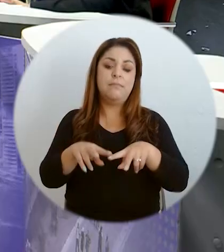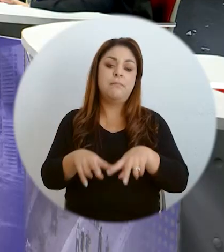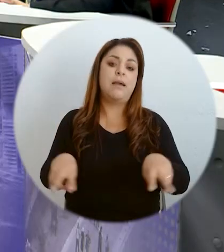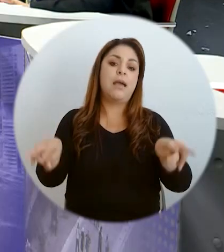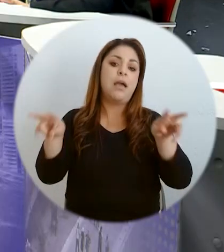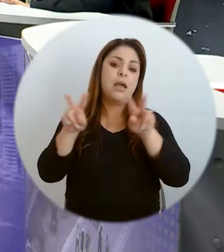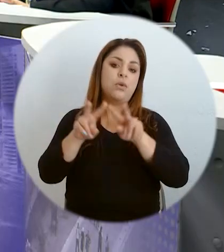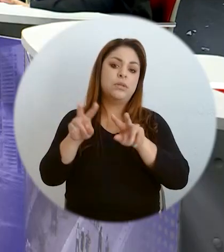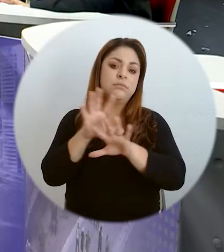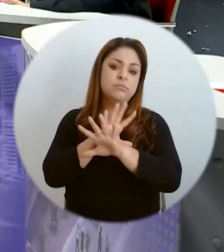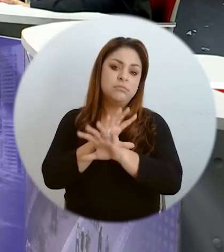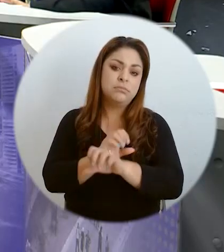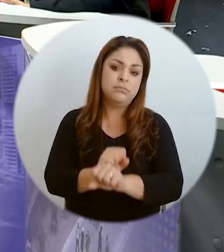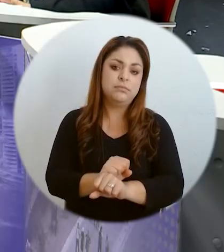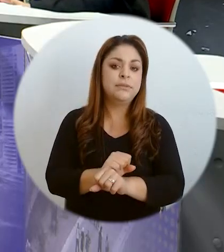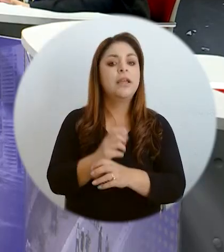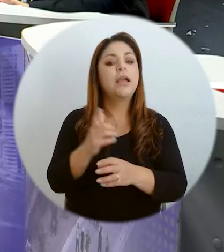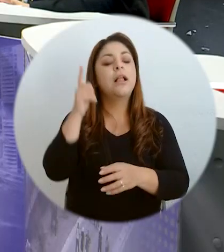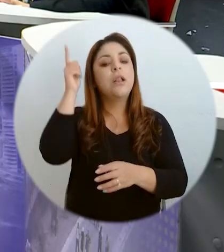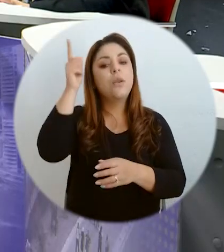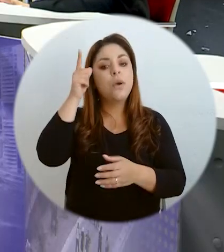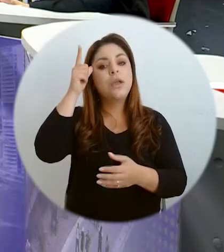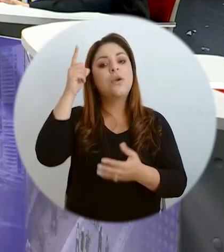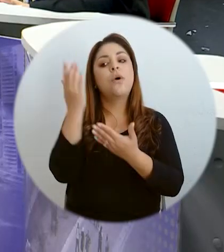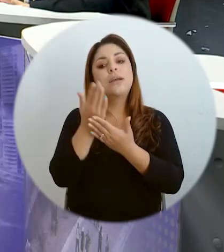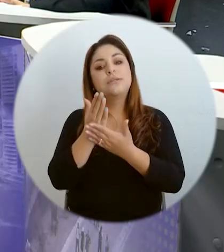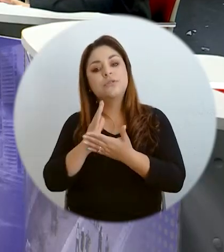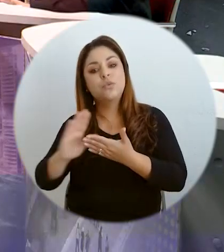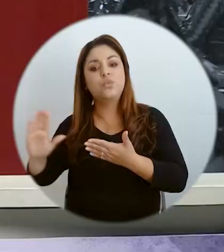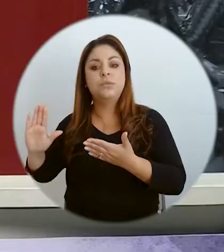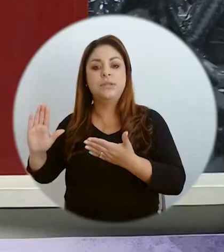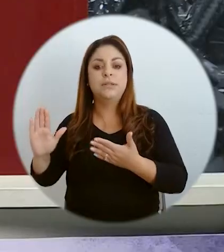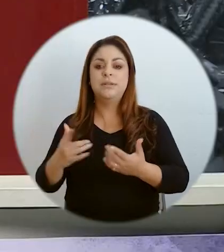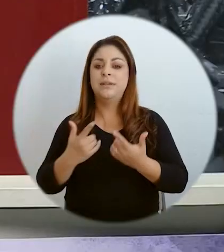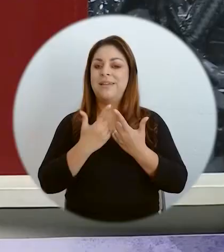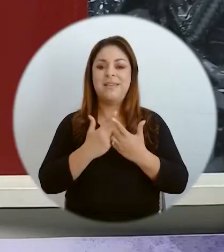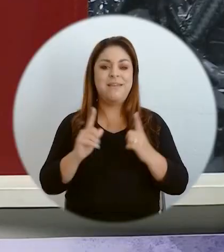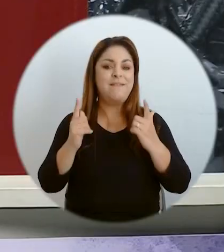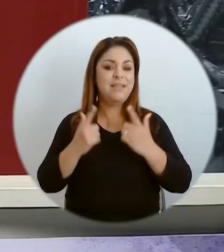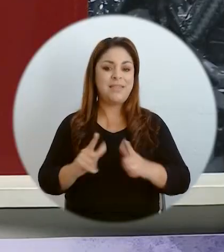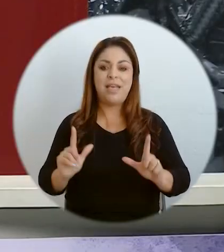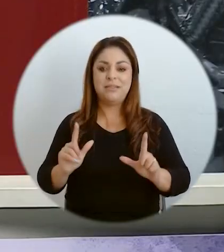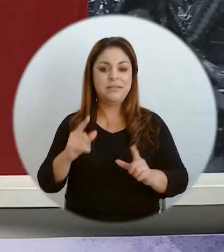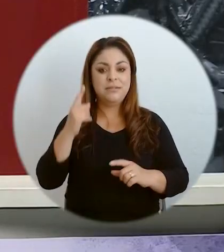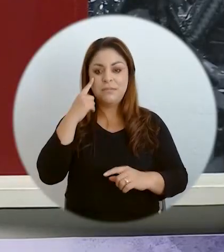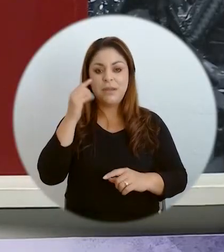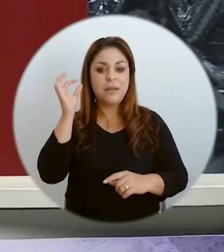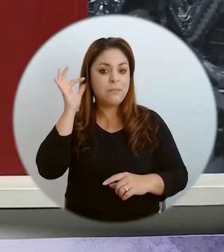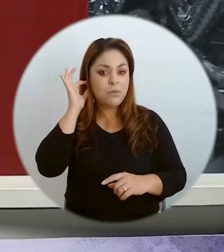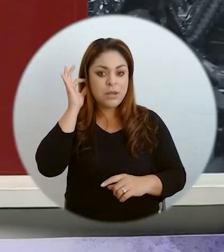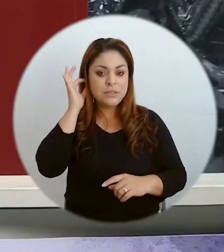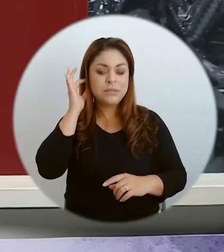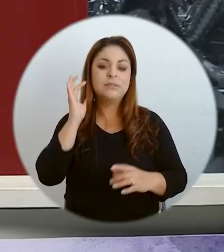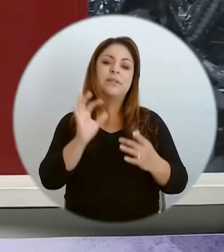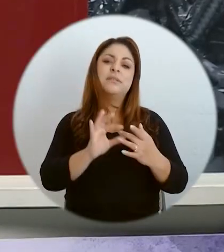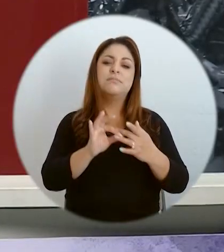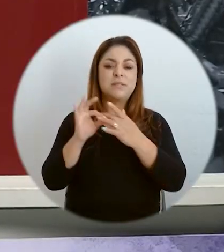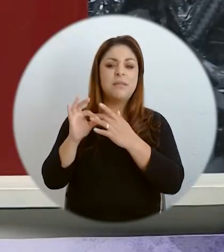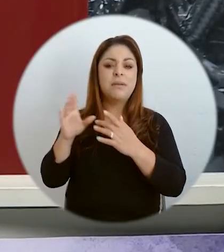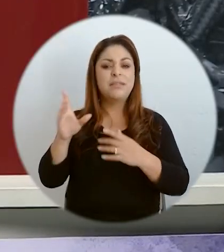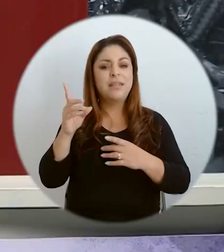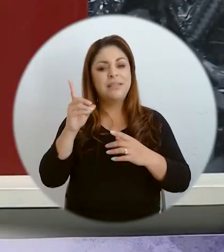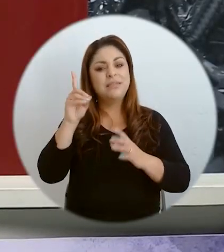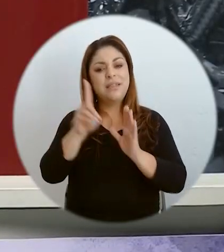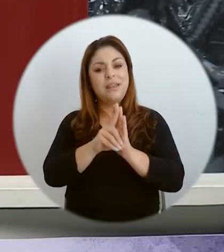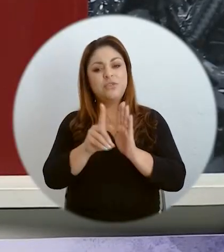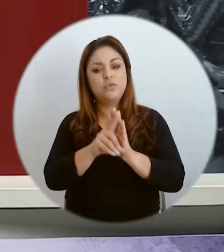valores tradicionales, que excluye, por supuesto, las libertades para las mujeres, sobre todo las